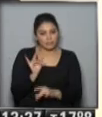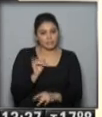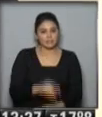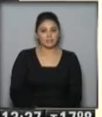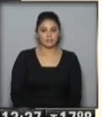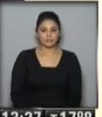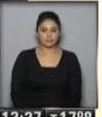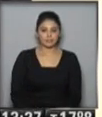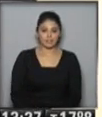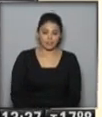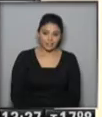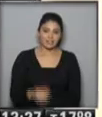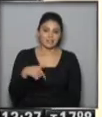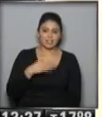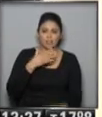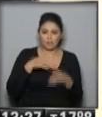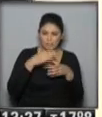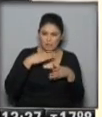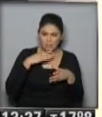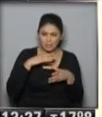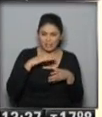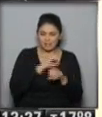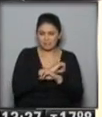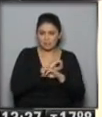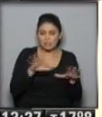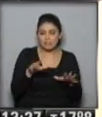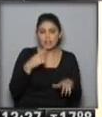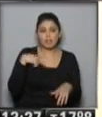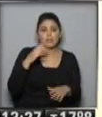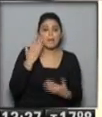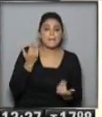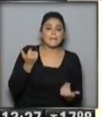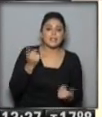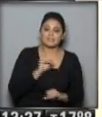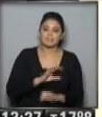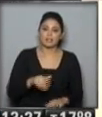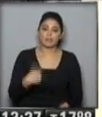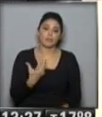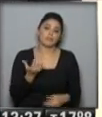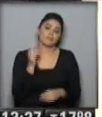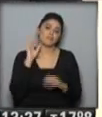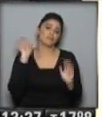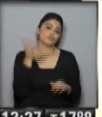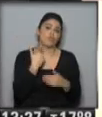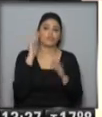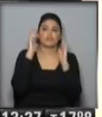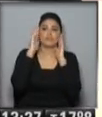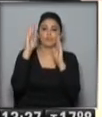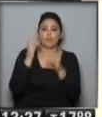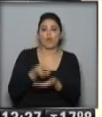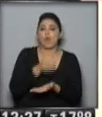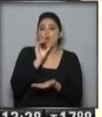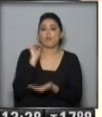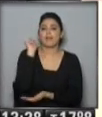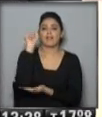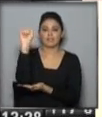una campaña realmente horrible la de Boca, de este Bianchi, que se esperaba mucho más, pero como todo apunta a la Libertadores, ahí va el primer equipo que